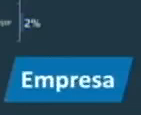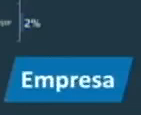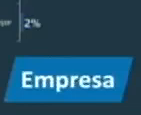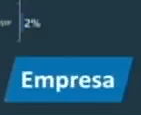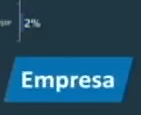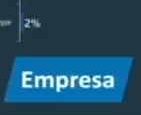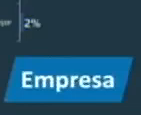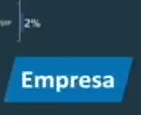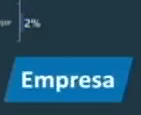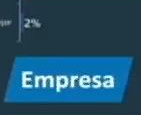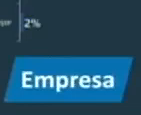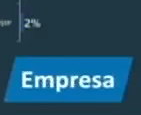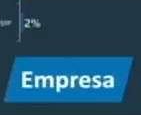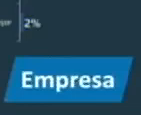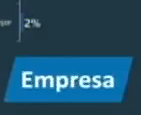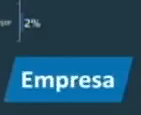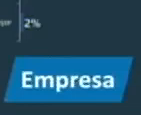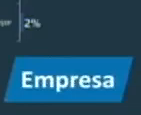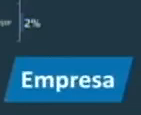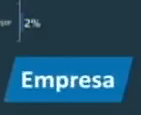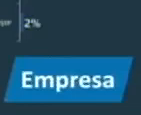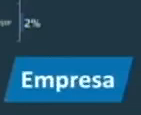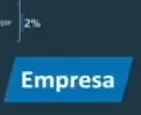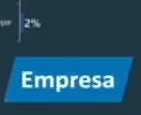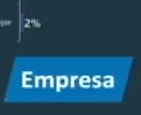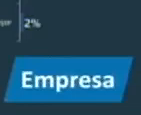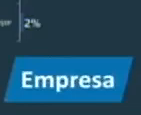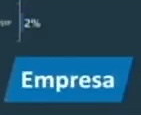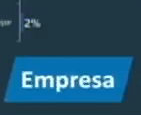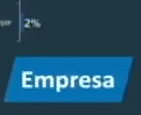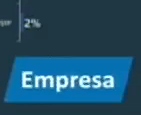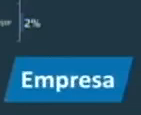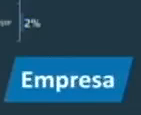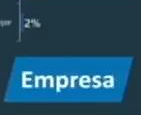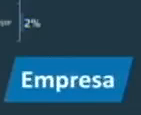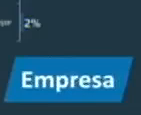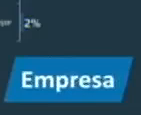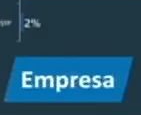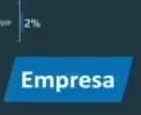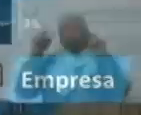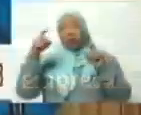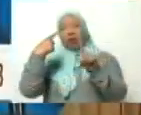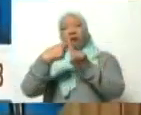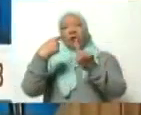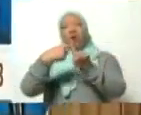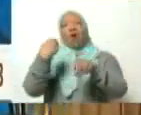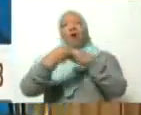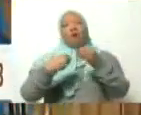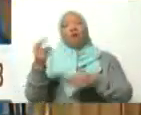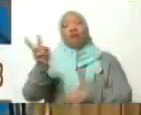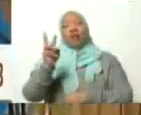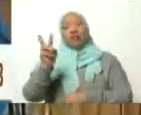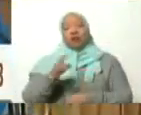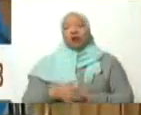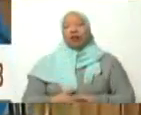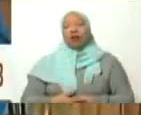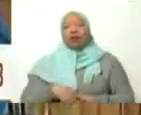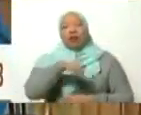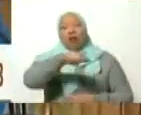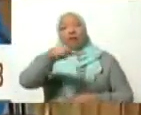nivel de la empresa, crece a un 76%. Hay una percepción positiva de los venezolanos y las venezolanas